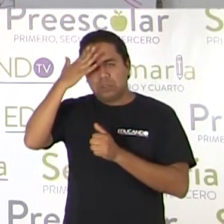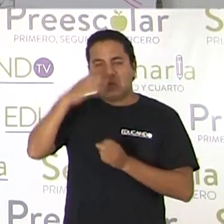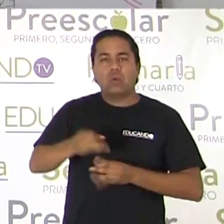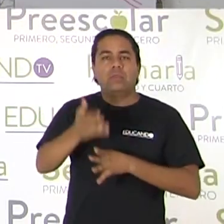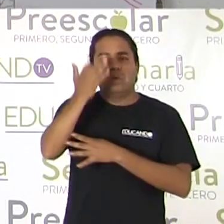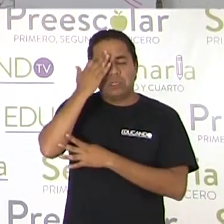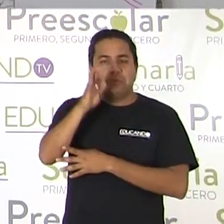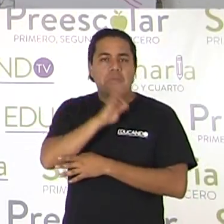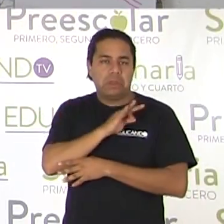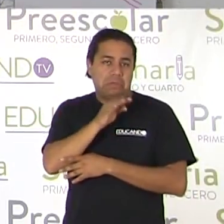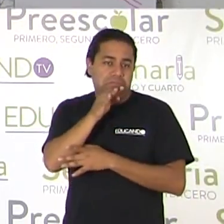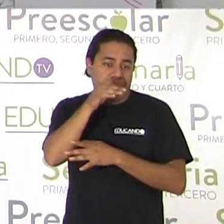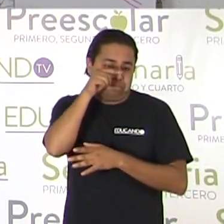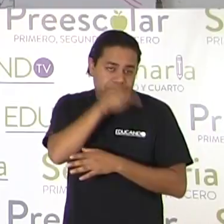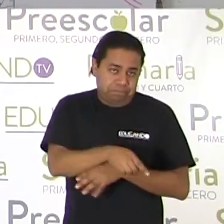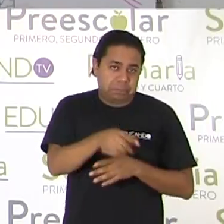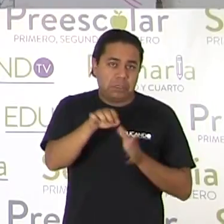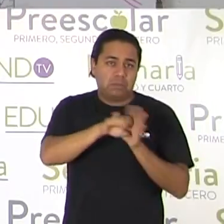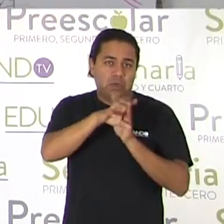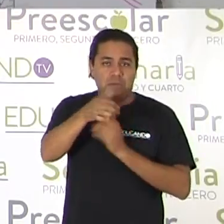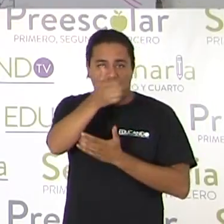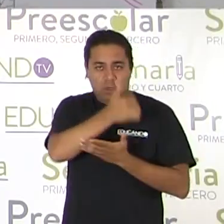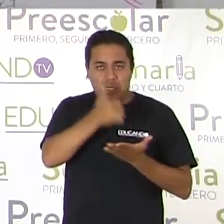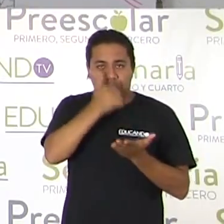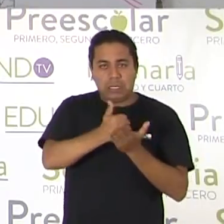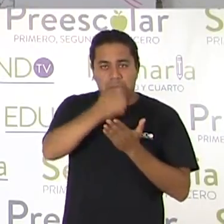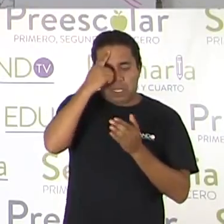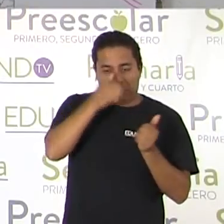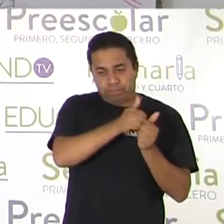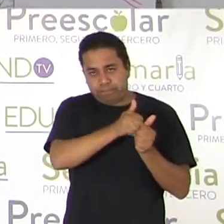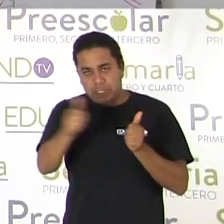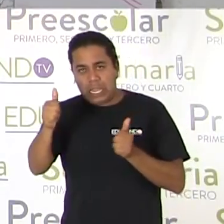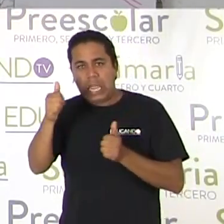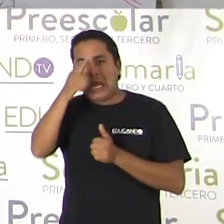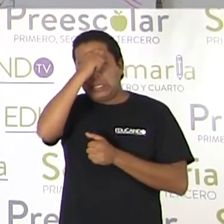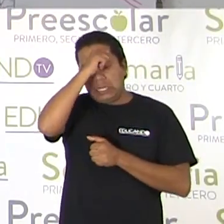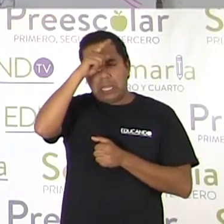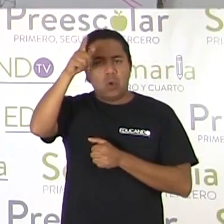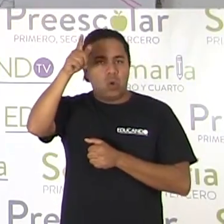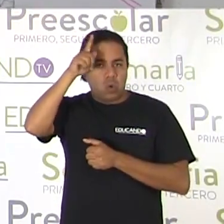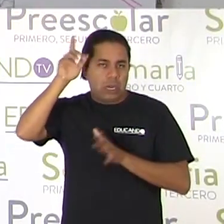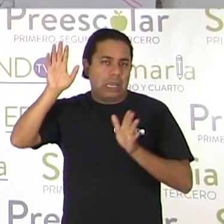tomarnos de la capital a Tlacolula de Matamoros si